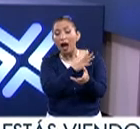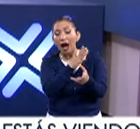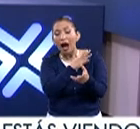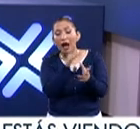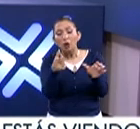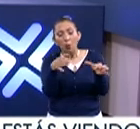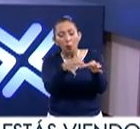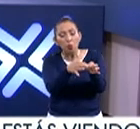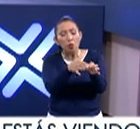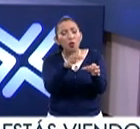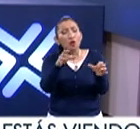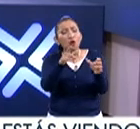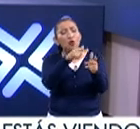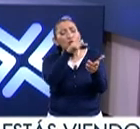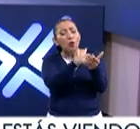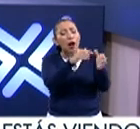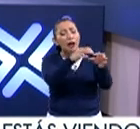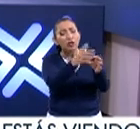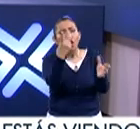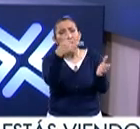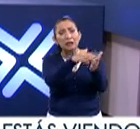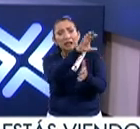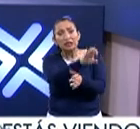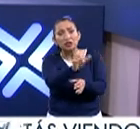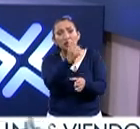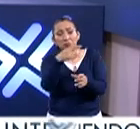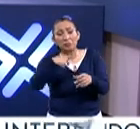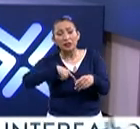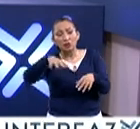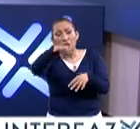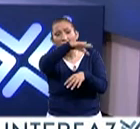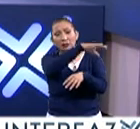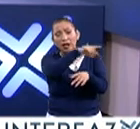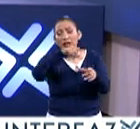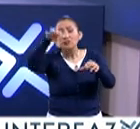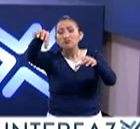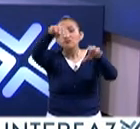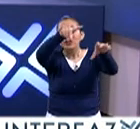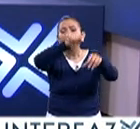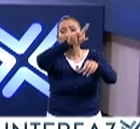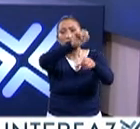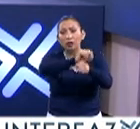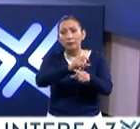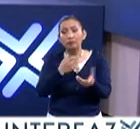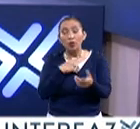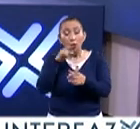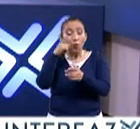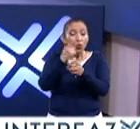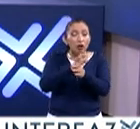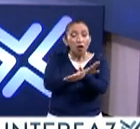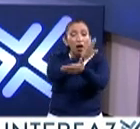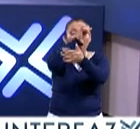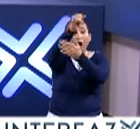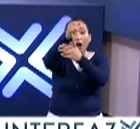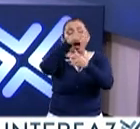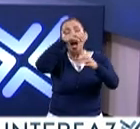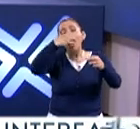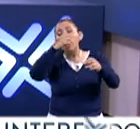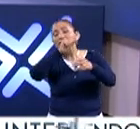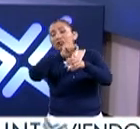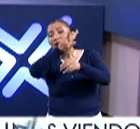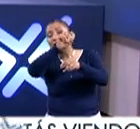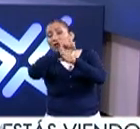en pequeñas poblaciones de 2.500 habitantes o menos. Por el simple hecho de llegar a las comunidades más alejadas, ya es